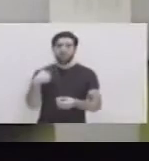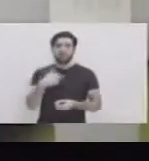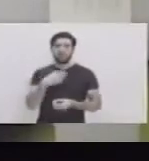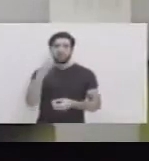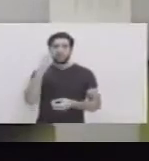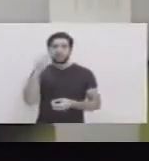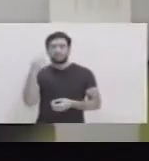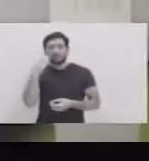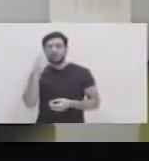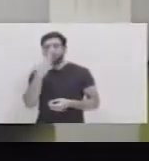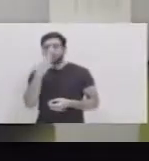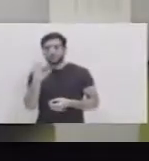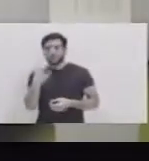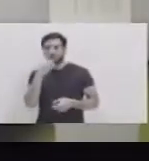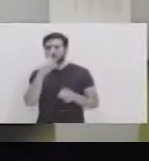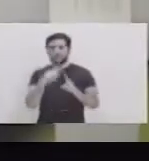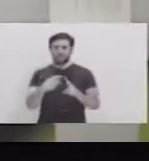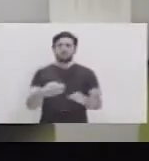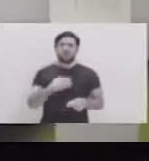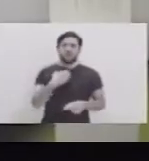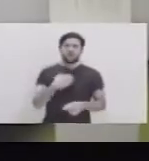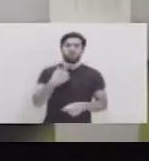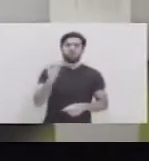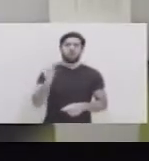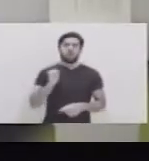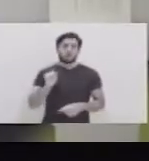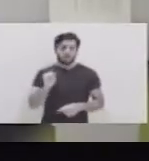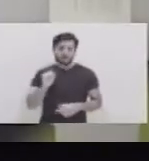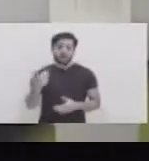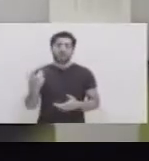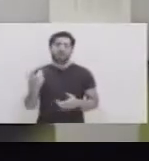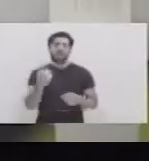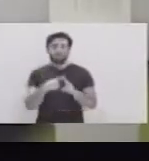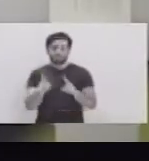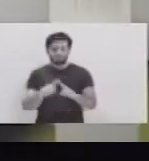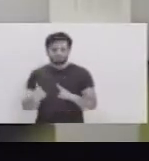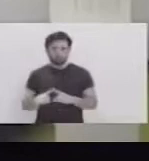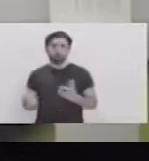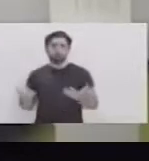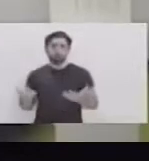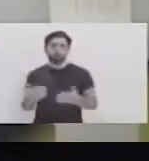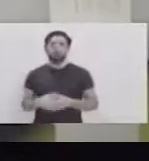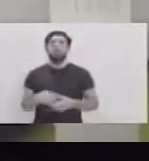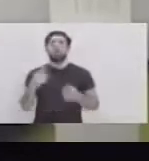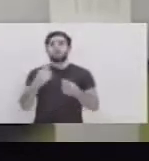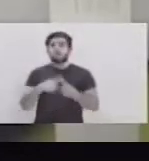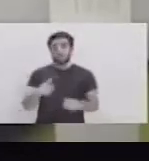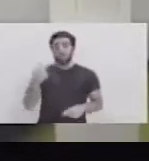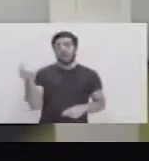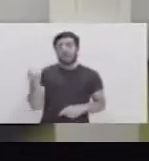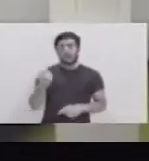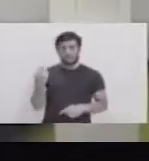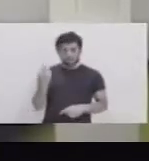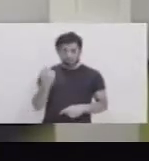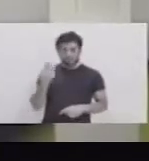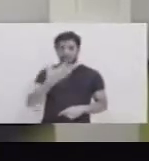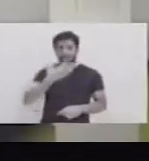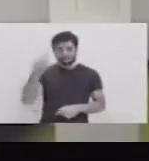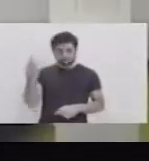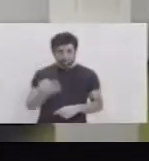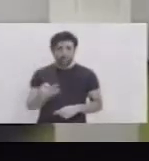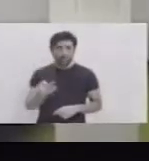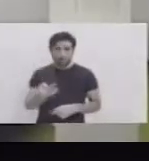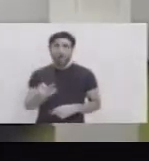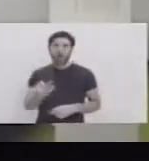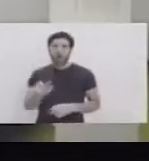¿verdad? Por ejemplo, nuestros padres, nuestros hermanos, inclusive los maestros y compañeros, nos lo son como impuestos, por decirlo algo, ¿verdad? Pero un